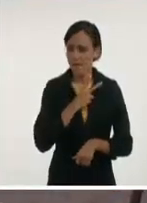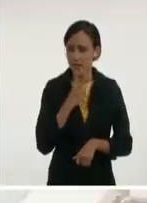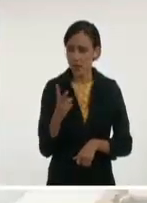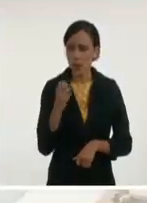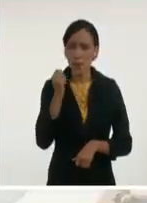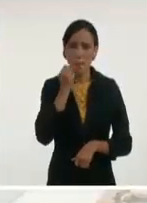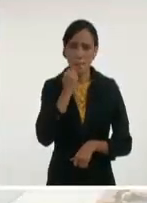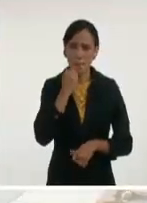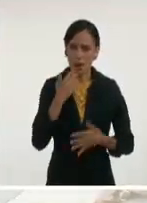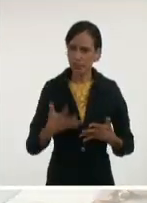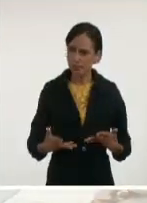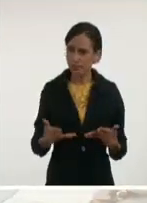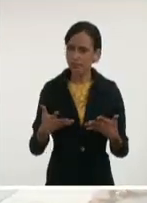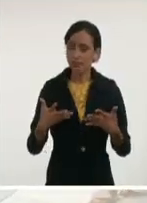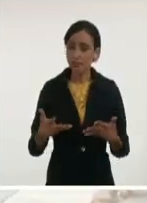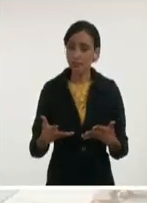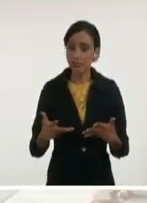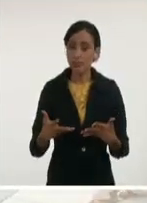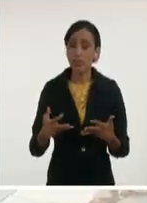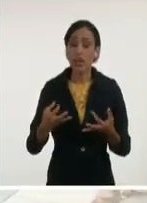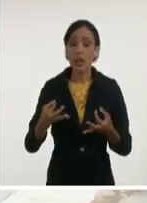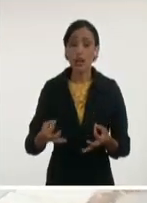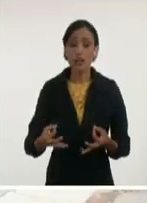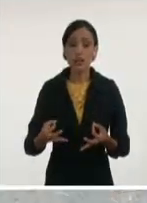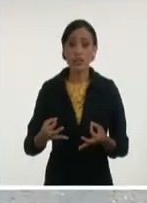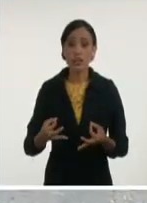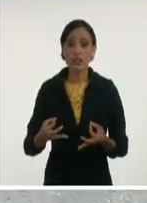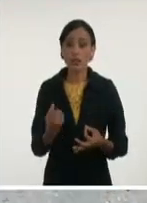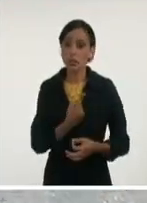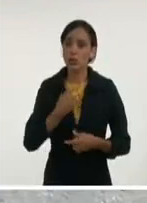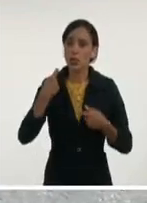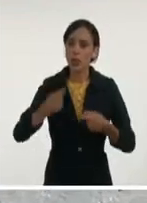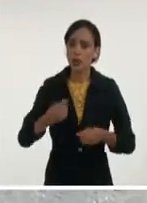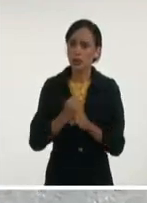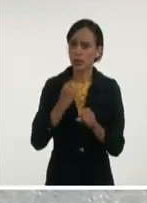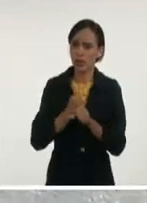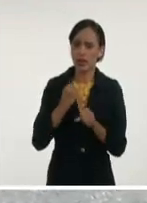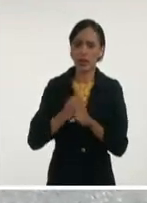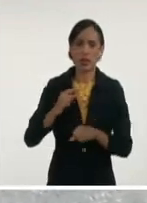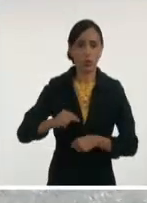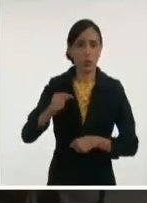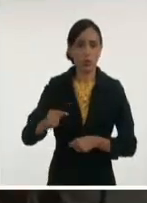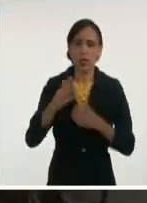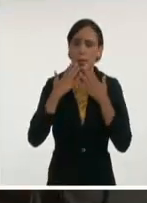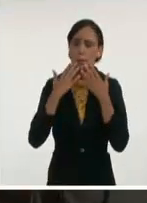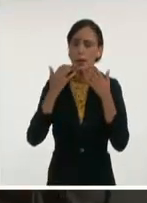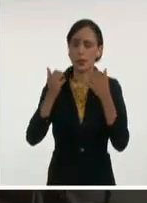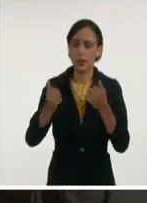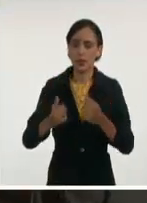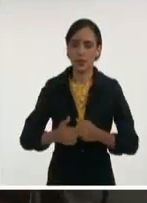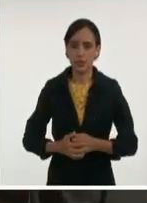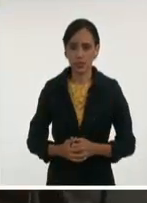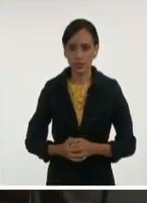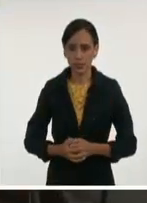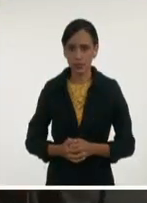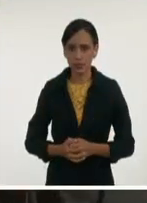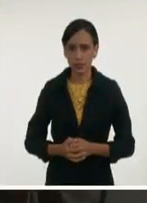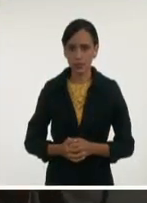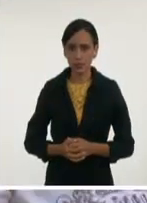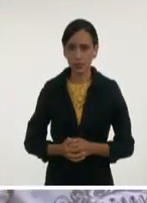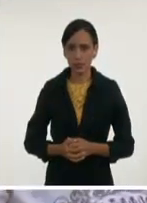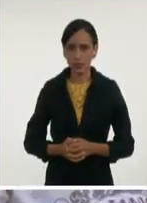interesan de una lucha tenaz por la sobrevivencia no es hora de alentar odios ni muerte